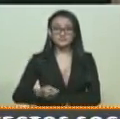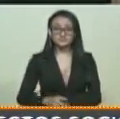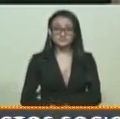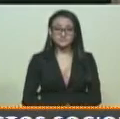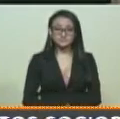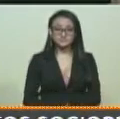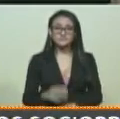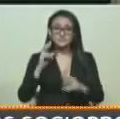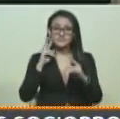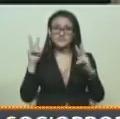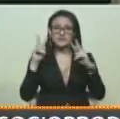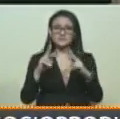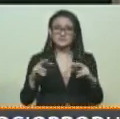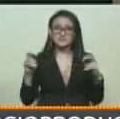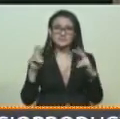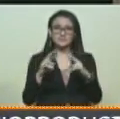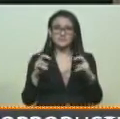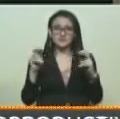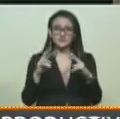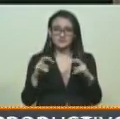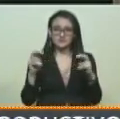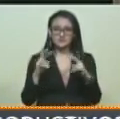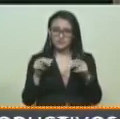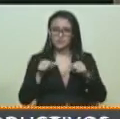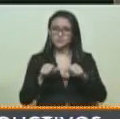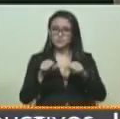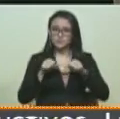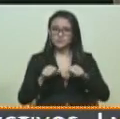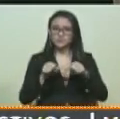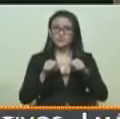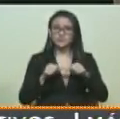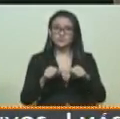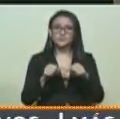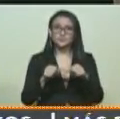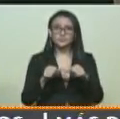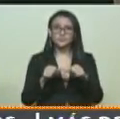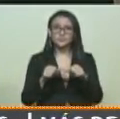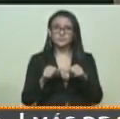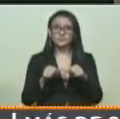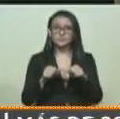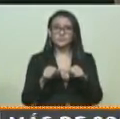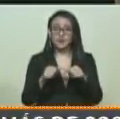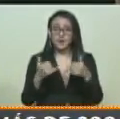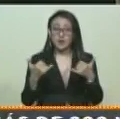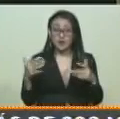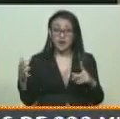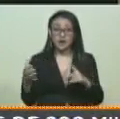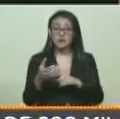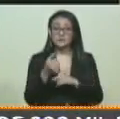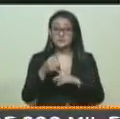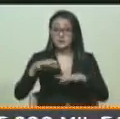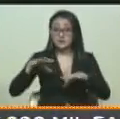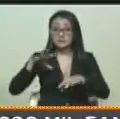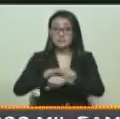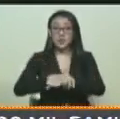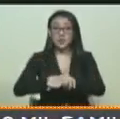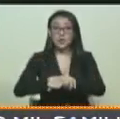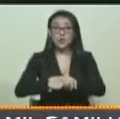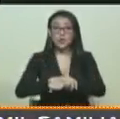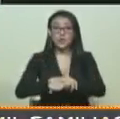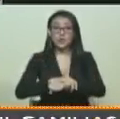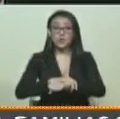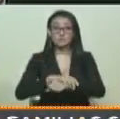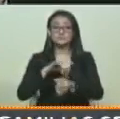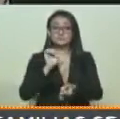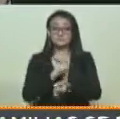las investigaciones continuaron y hemos logrado capturar y